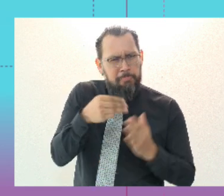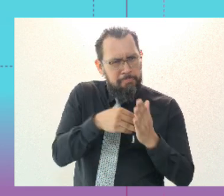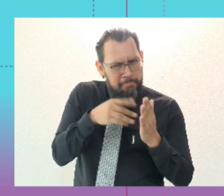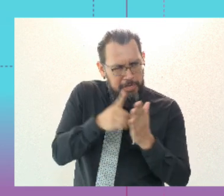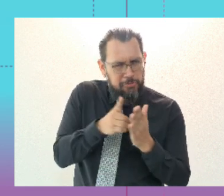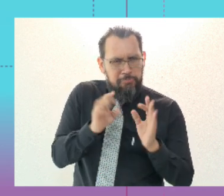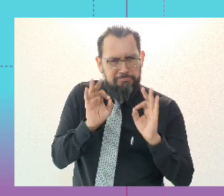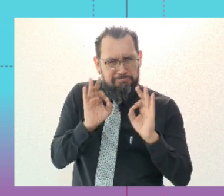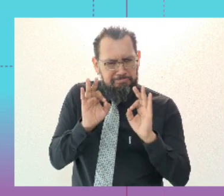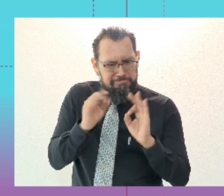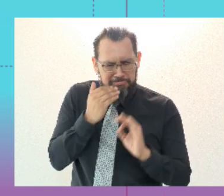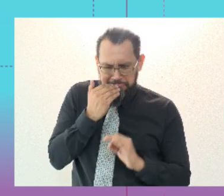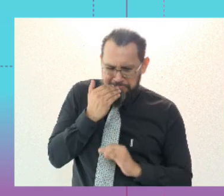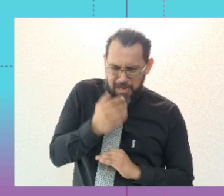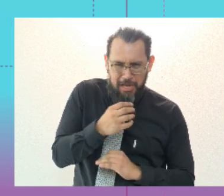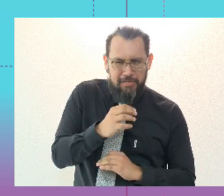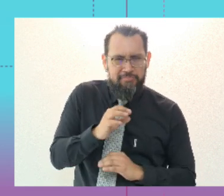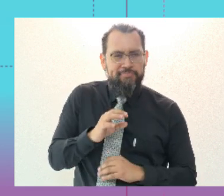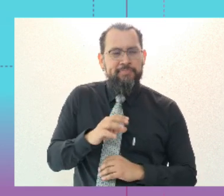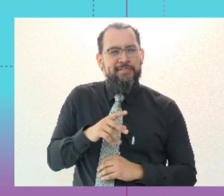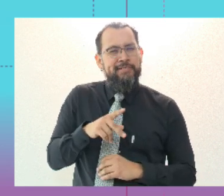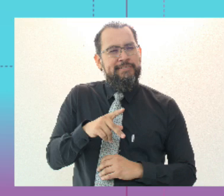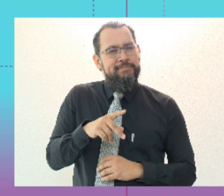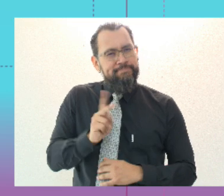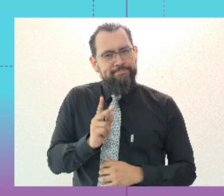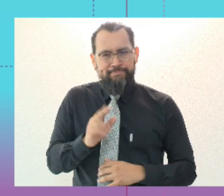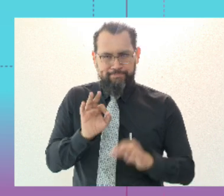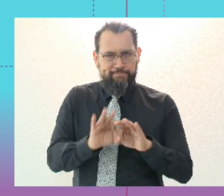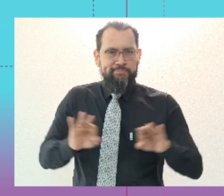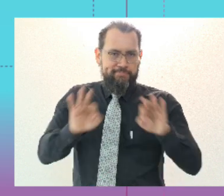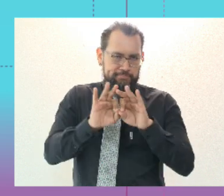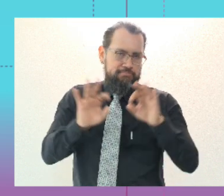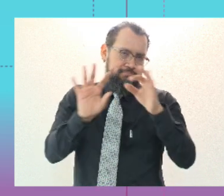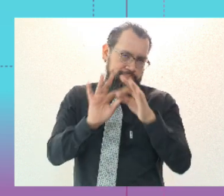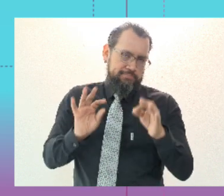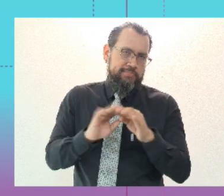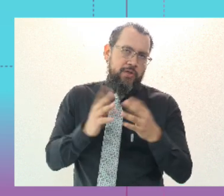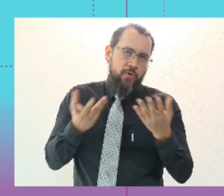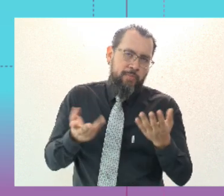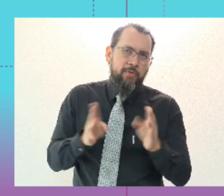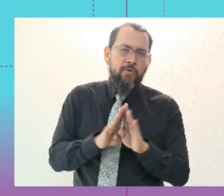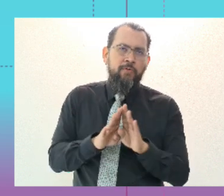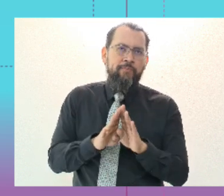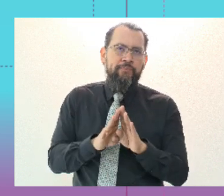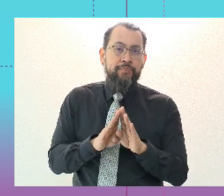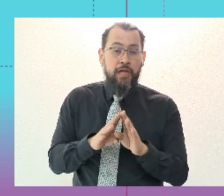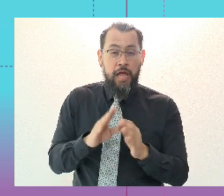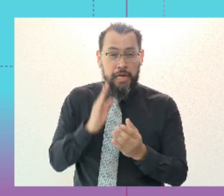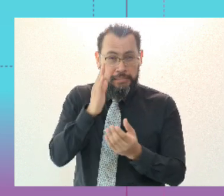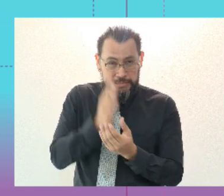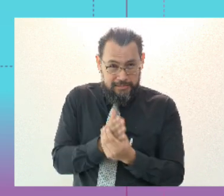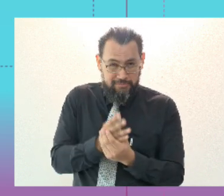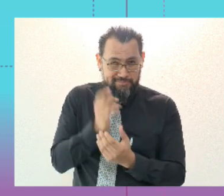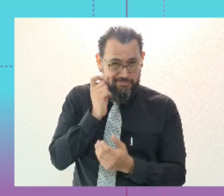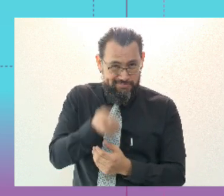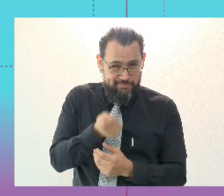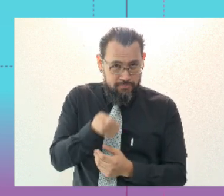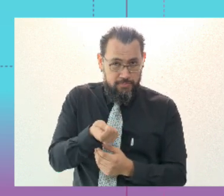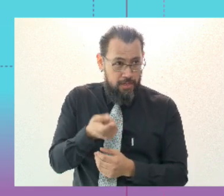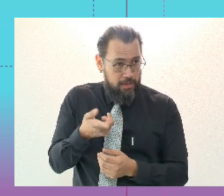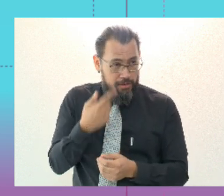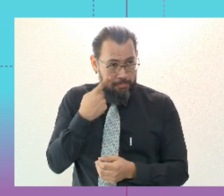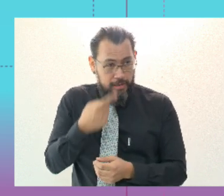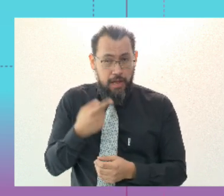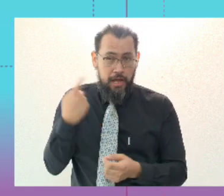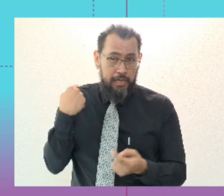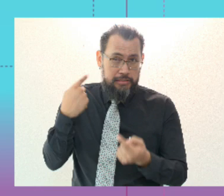estructurada. Y es muy importante mencionar que los archivos por sí mismos no son el resultado final de lo que hemos visto ahorita o